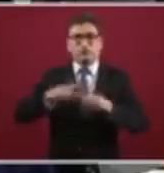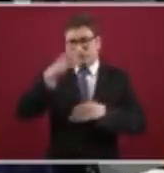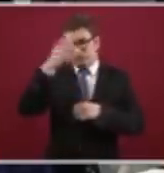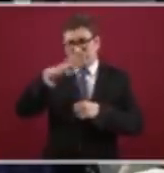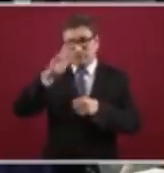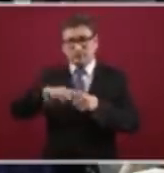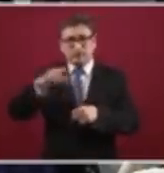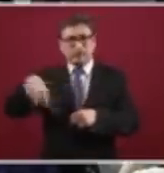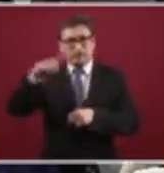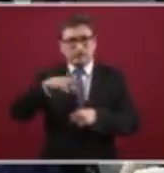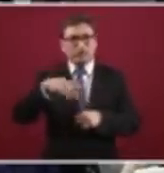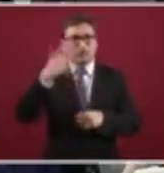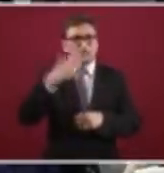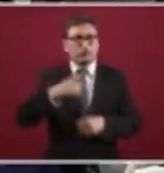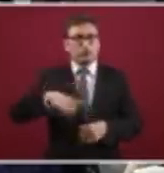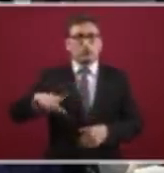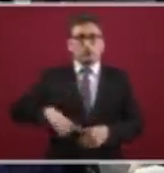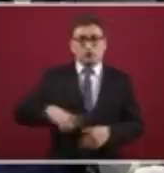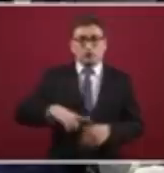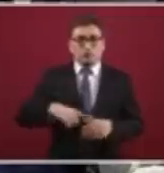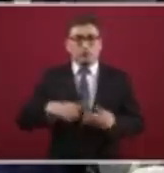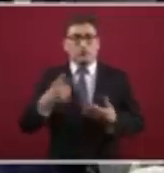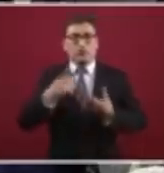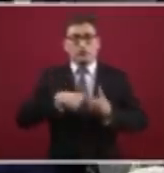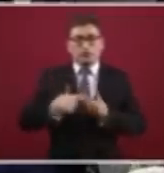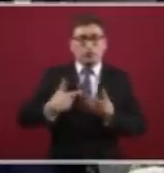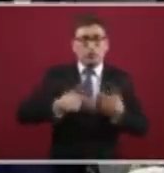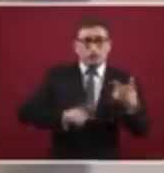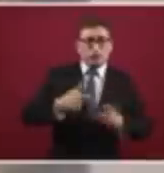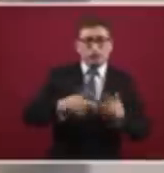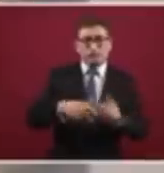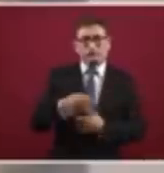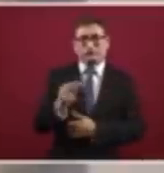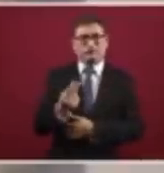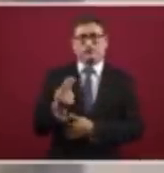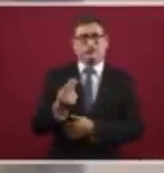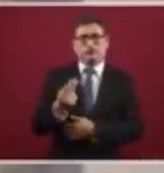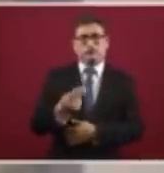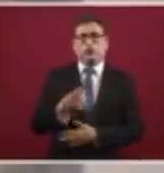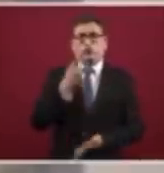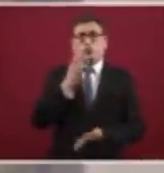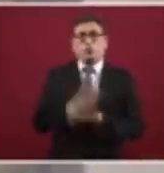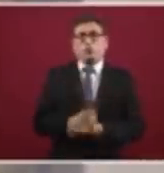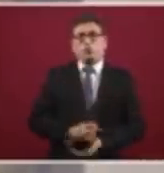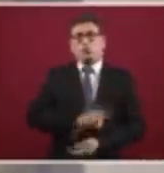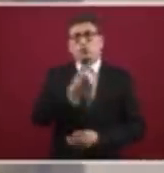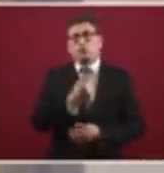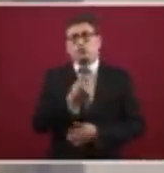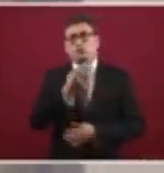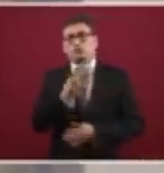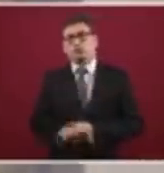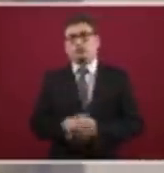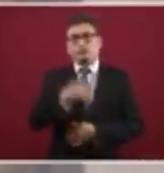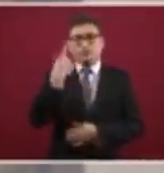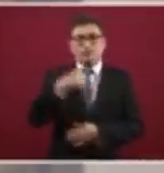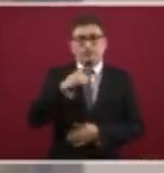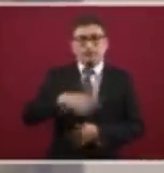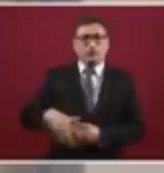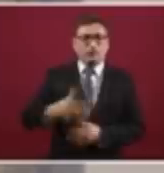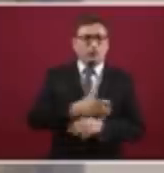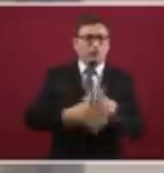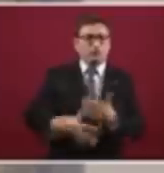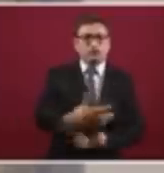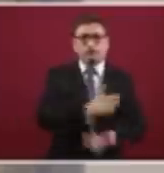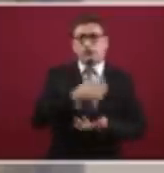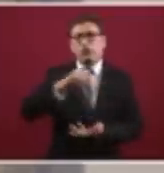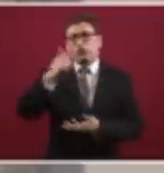accionista de las empresas públicas para apoyarnos sólo un traidor entrega a su país a los extranjeros los